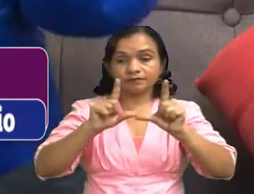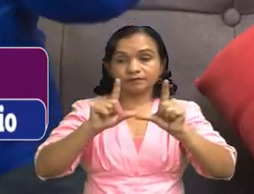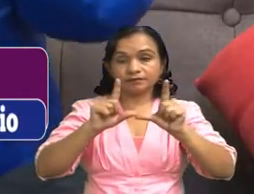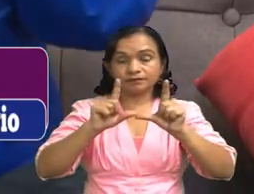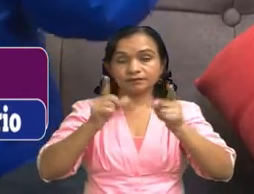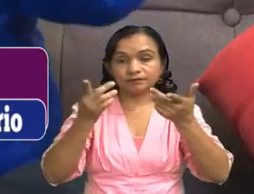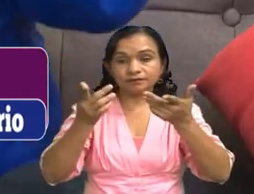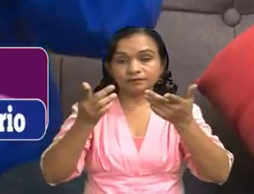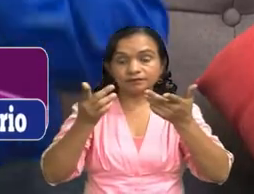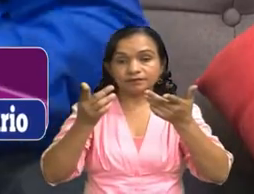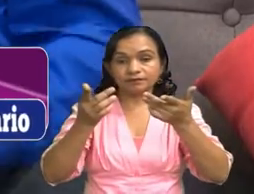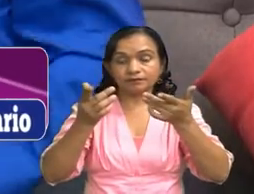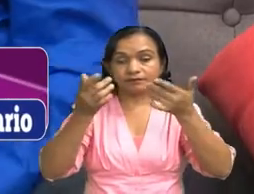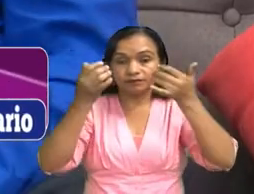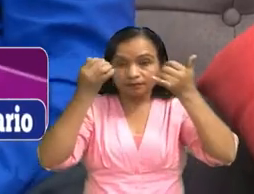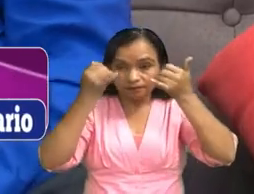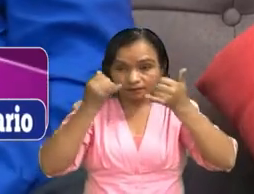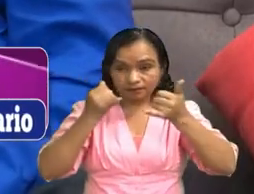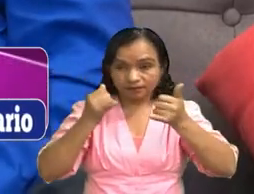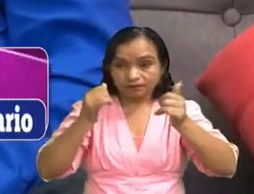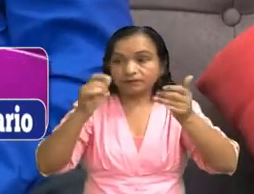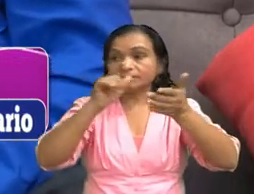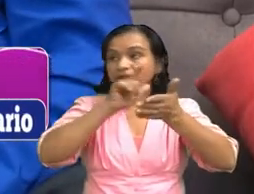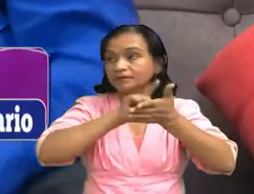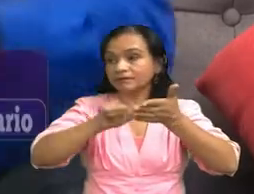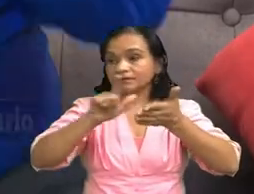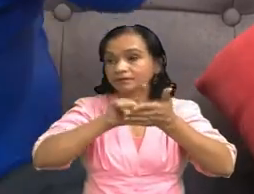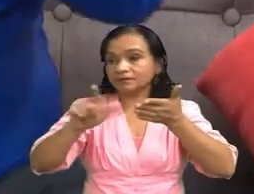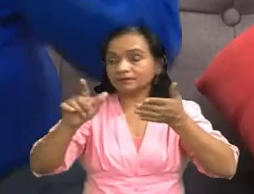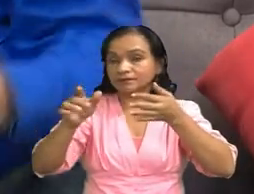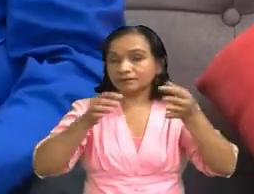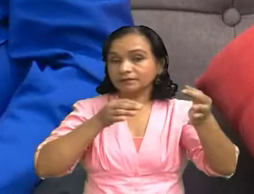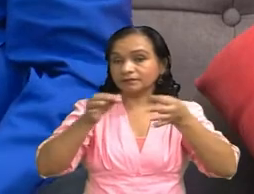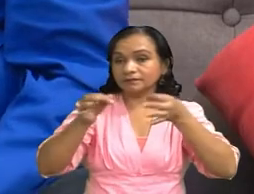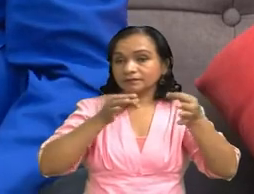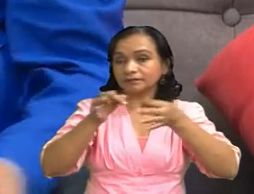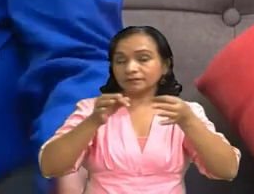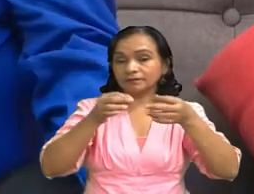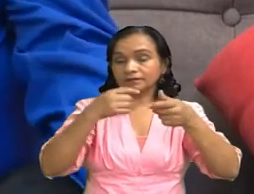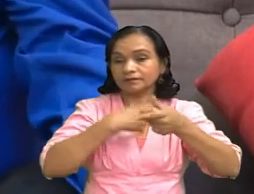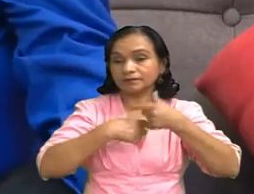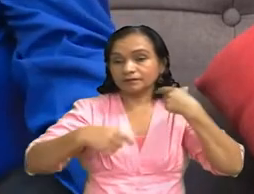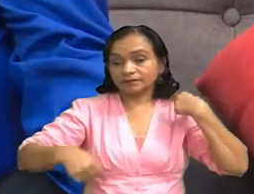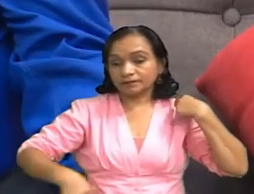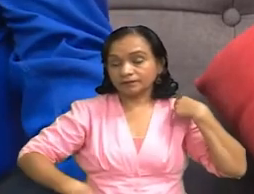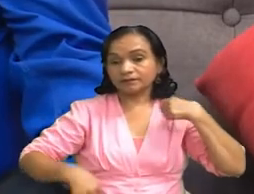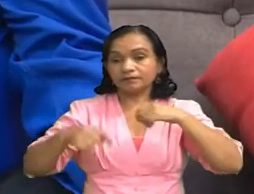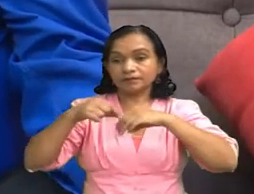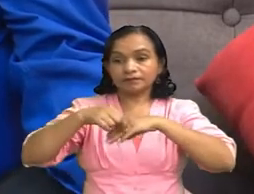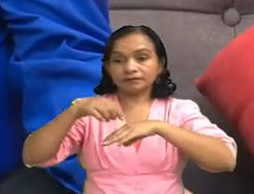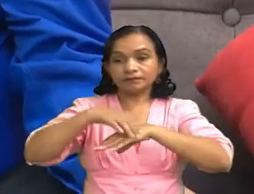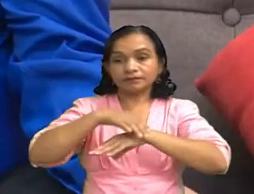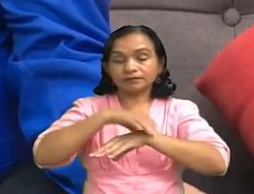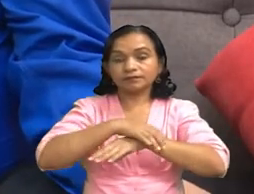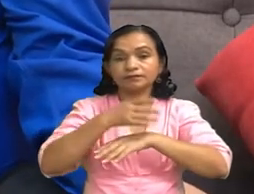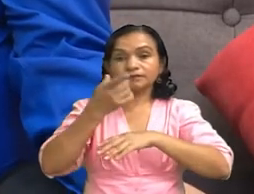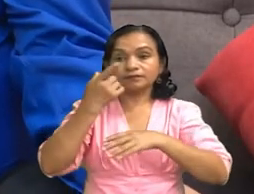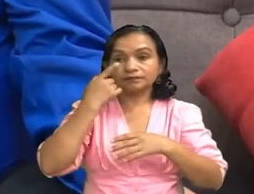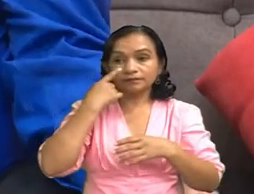y tuberculosis de Nicaragua. Se lo planteamos al compañero presidente y a la compañera Rosario, le dijimos,